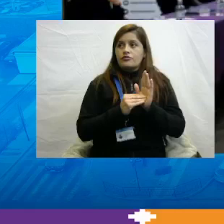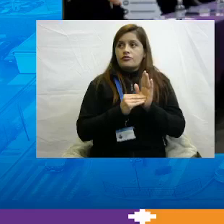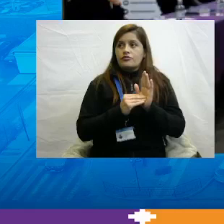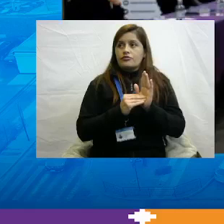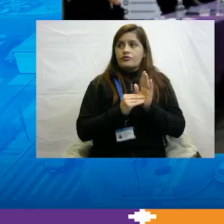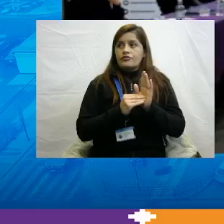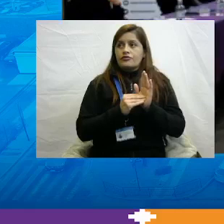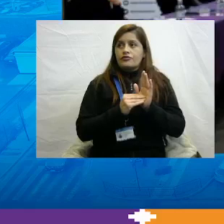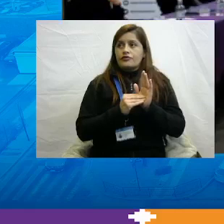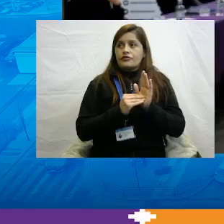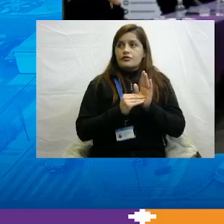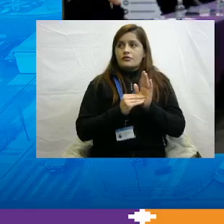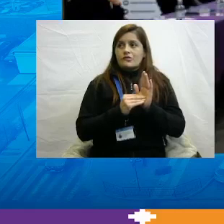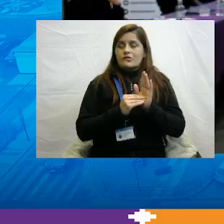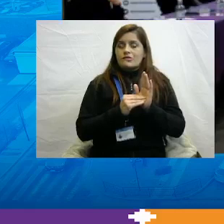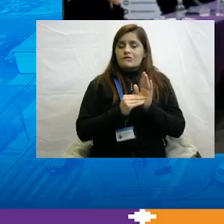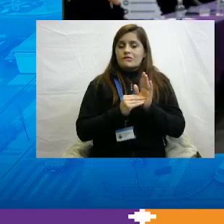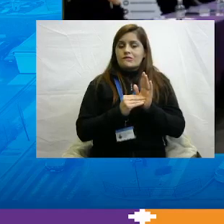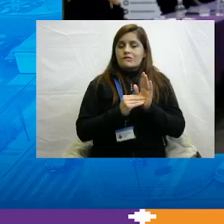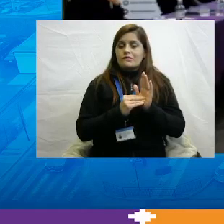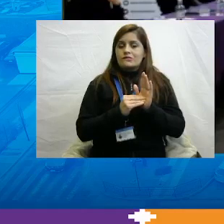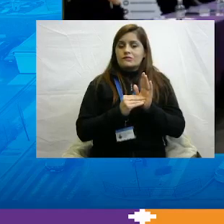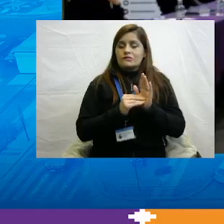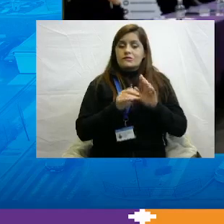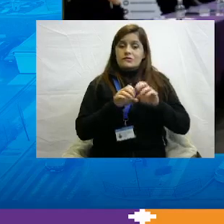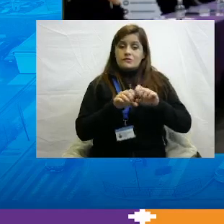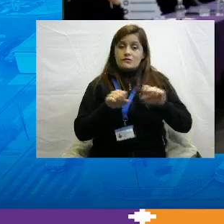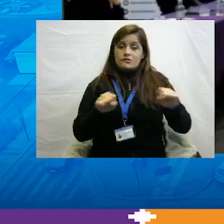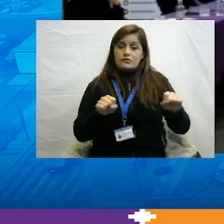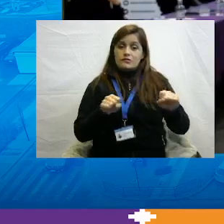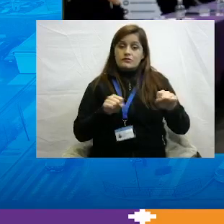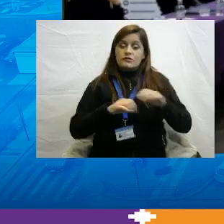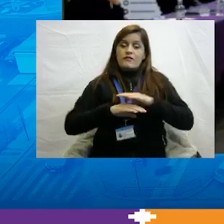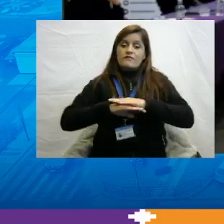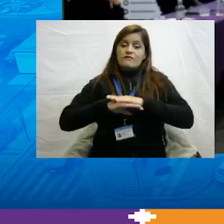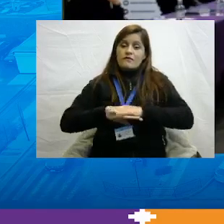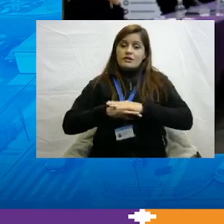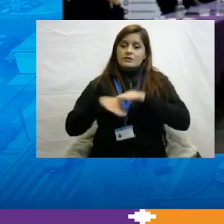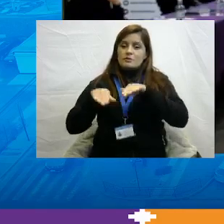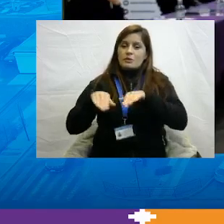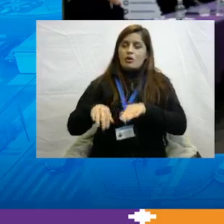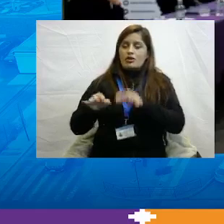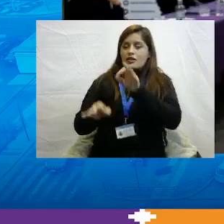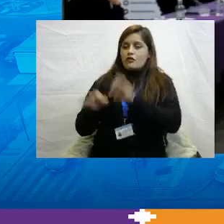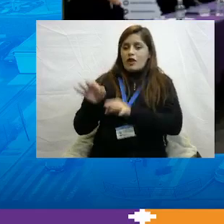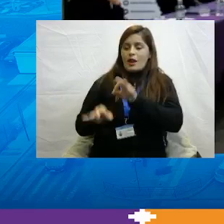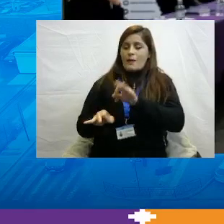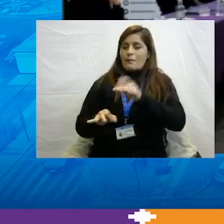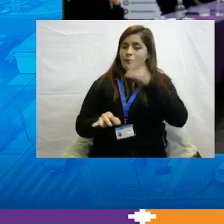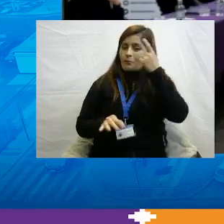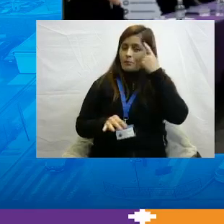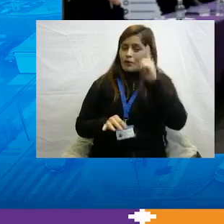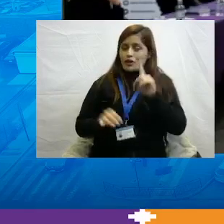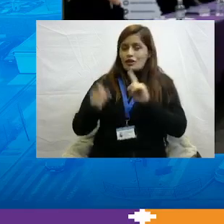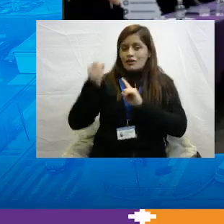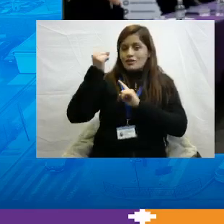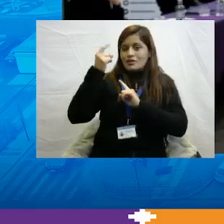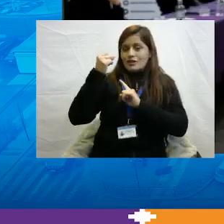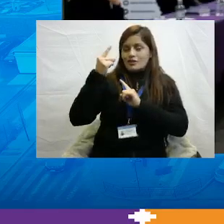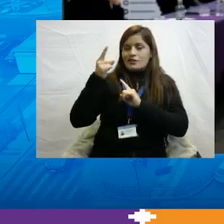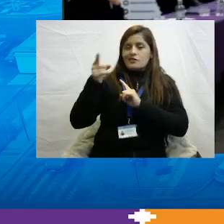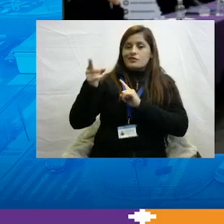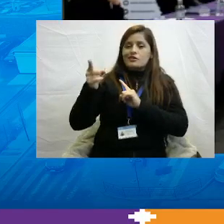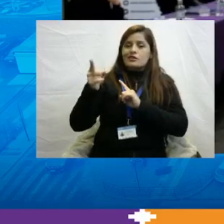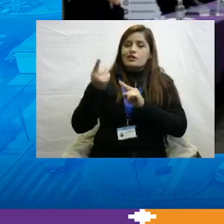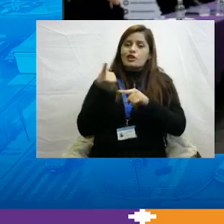pide que lleguemos a conciliación respecto a la base que fija el mismo tribunal, pero entendiendo eso también